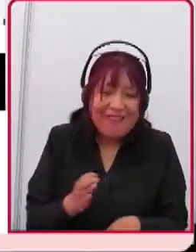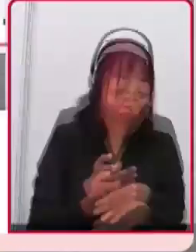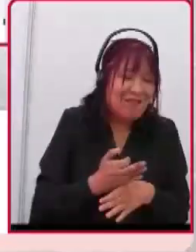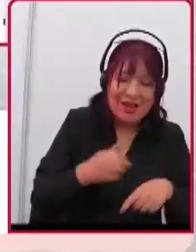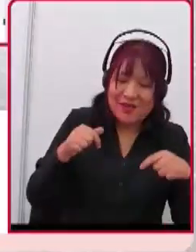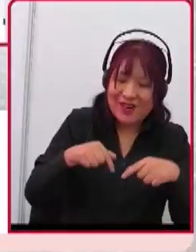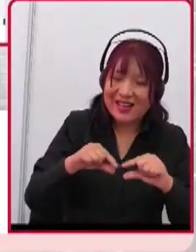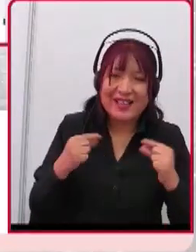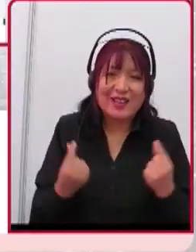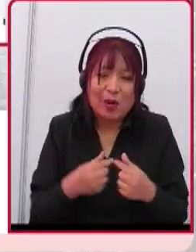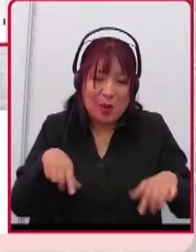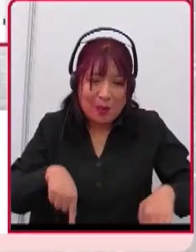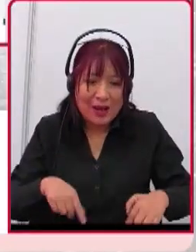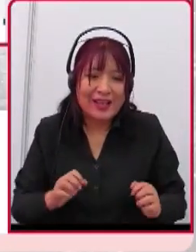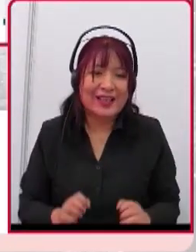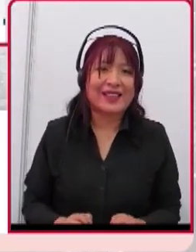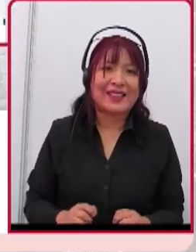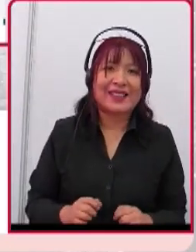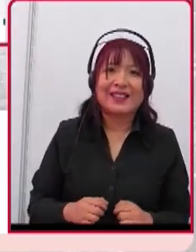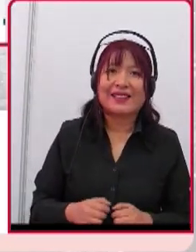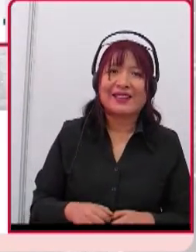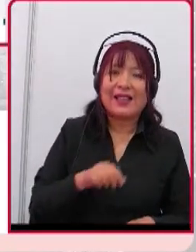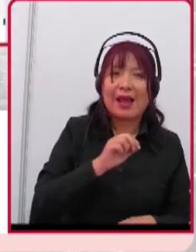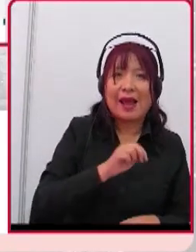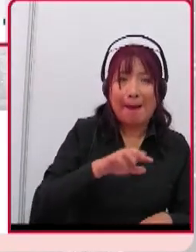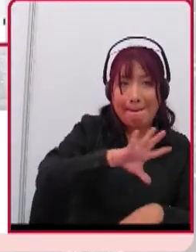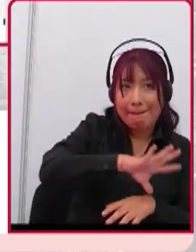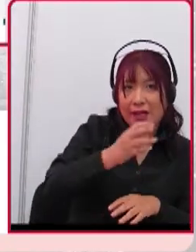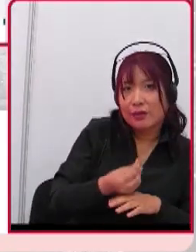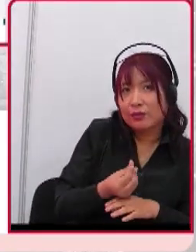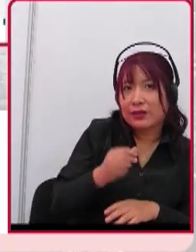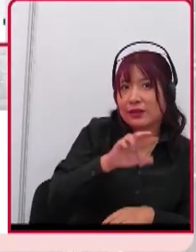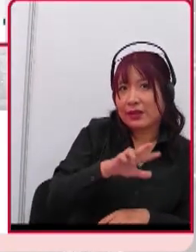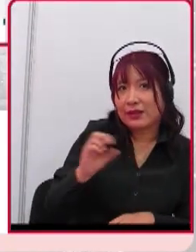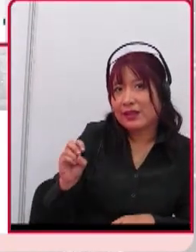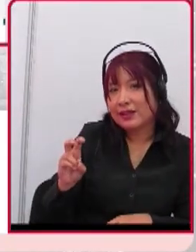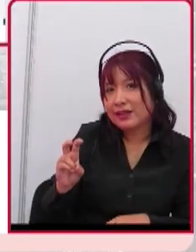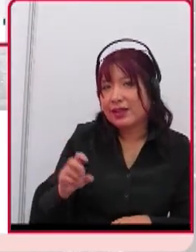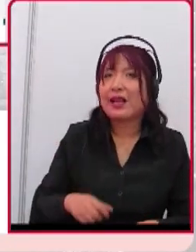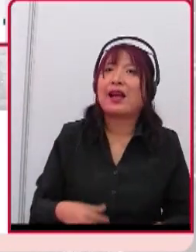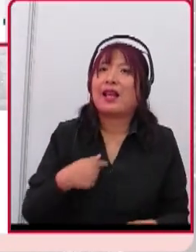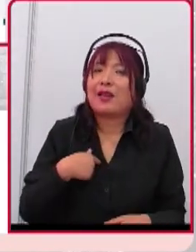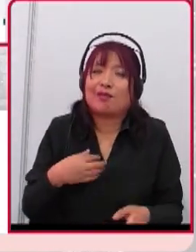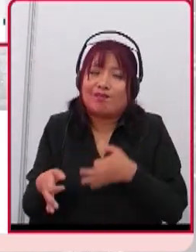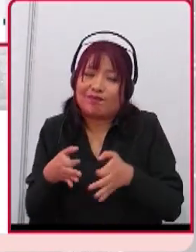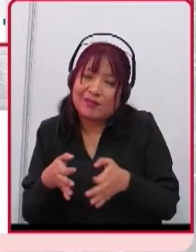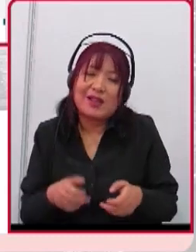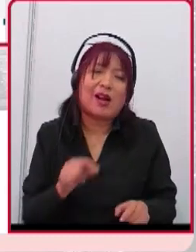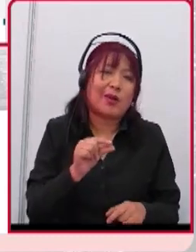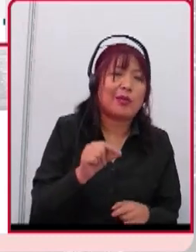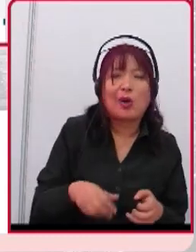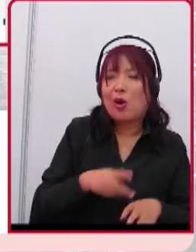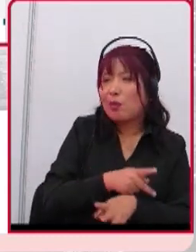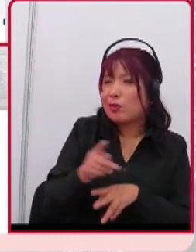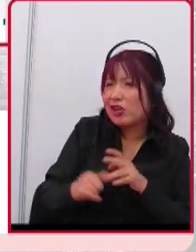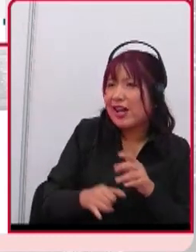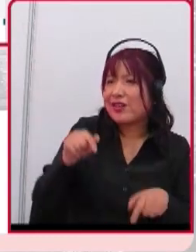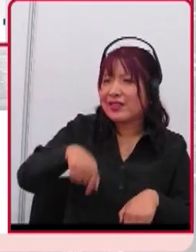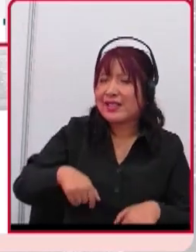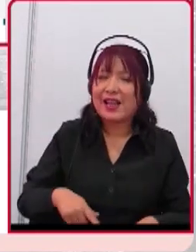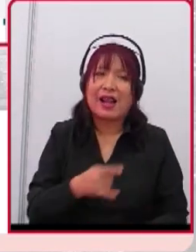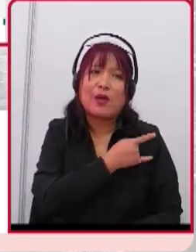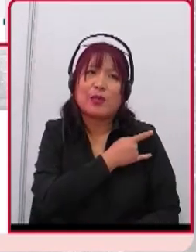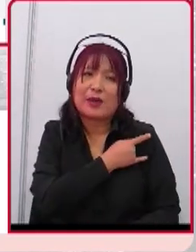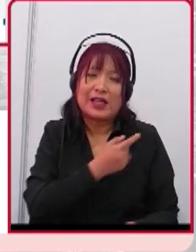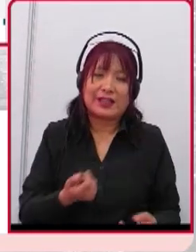parte directamente de Perumín 37 y poder explicarles un poco de los proyectos que venimos haciendo dentro de la Universidad Continental,